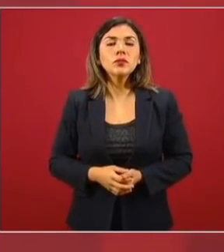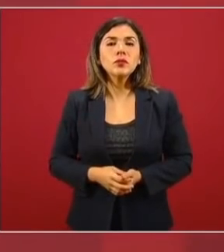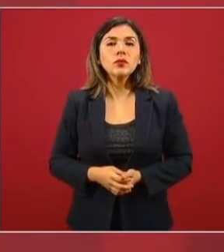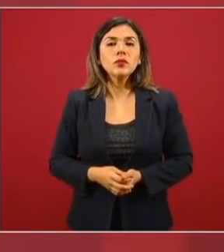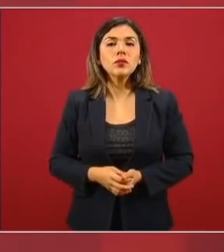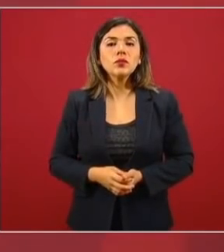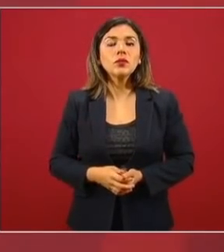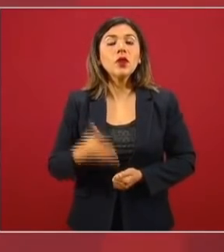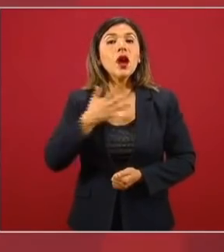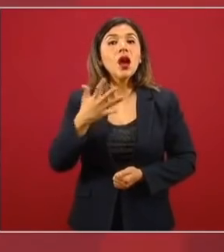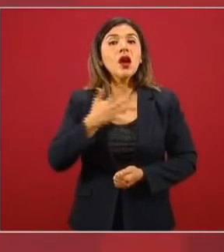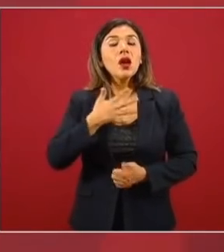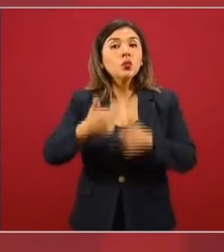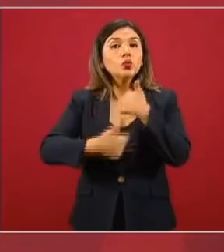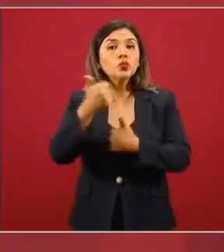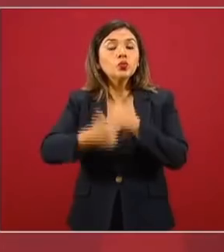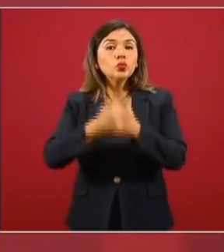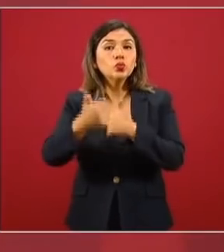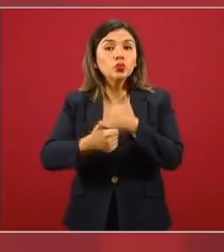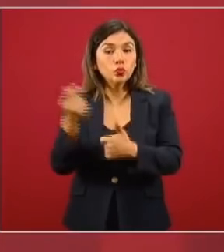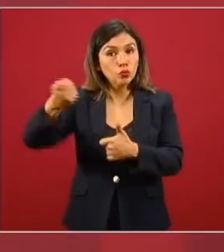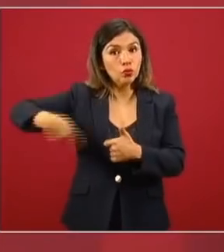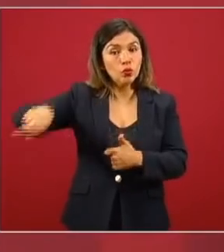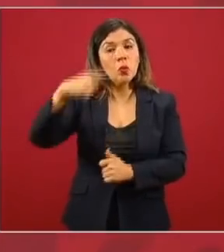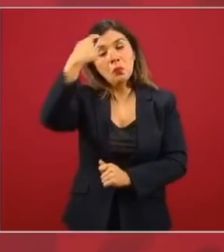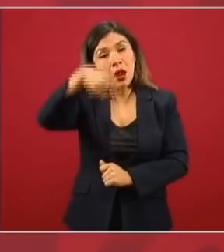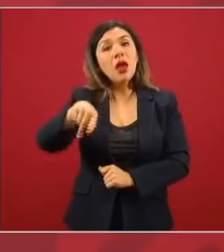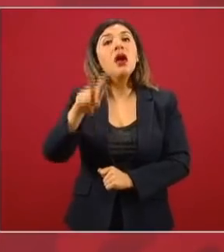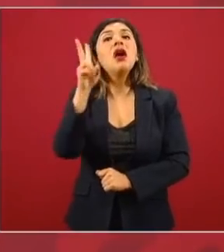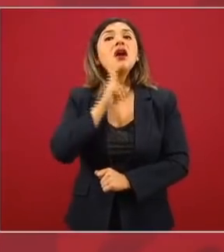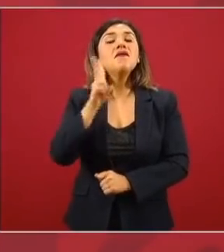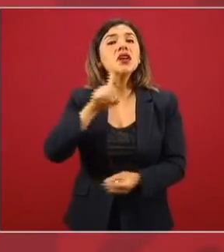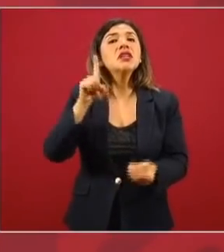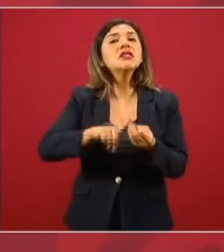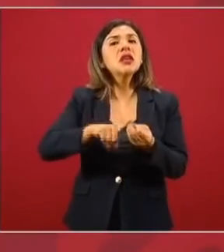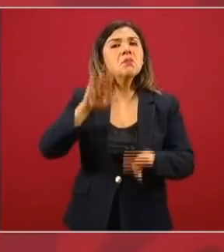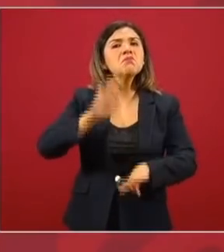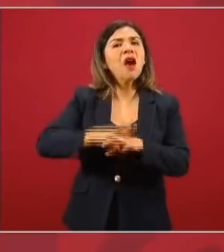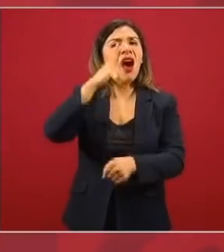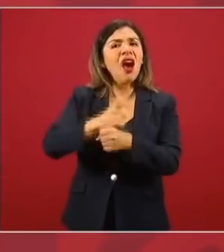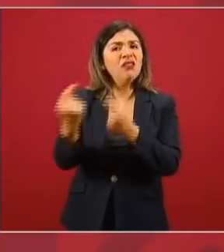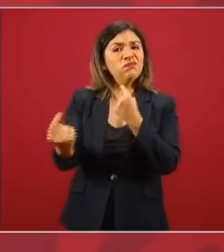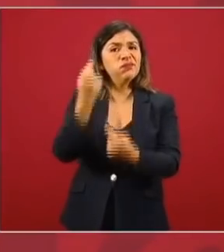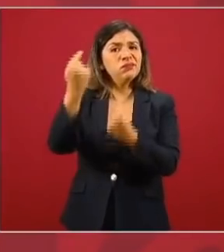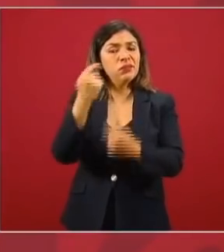hay un concurso para ver quién es el que más me insulta,